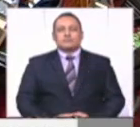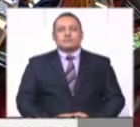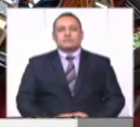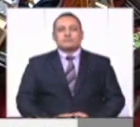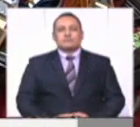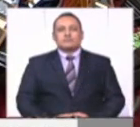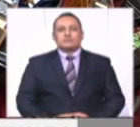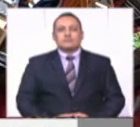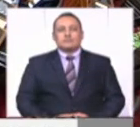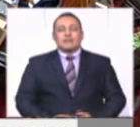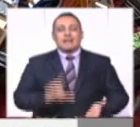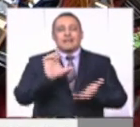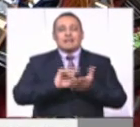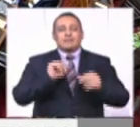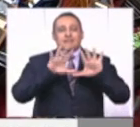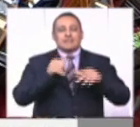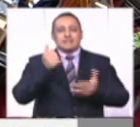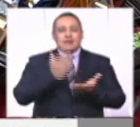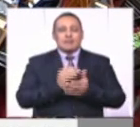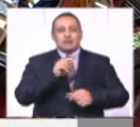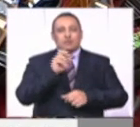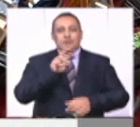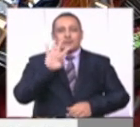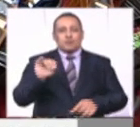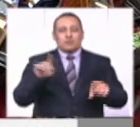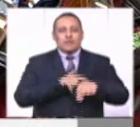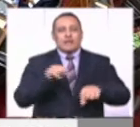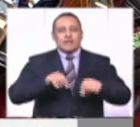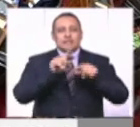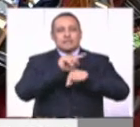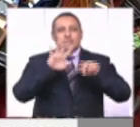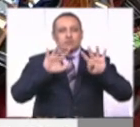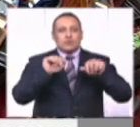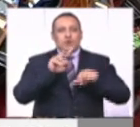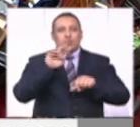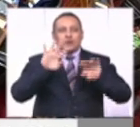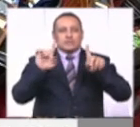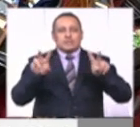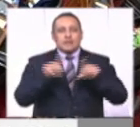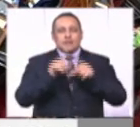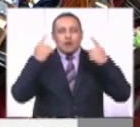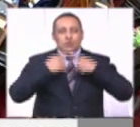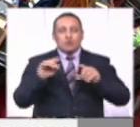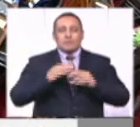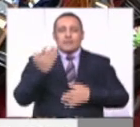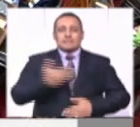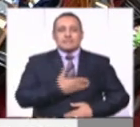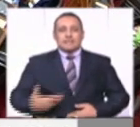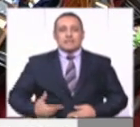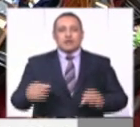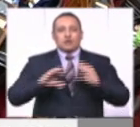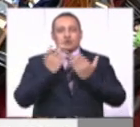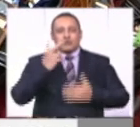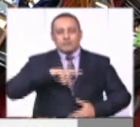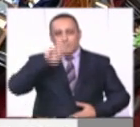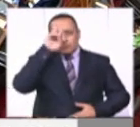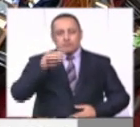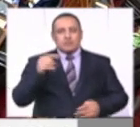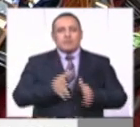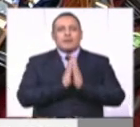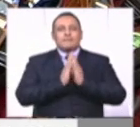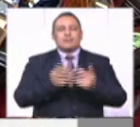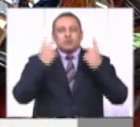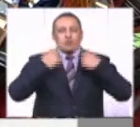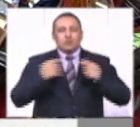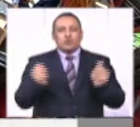lectura Lima 10 de Abril de 2024 a las 19:45 Señor Alejandro so Reyes presidente del Congreso de la República Solicito